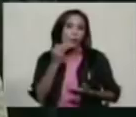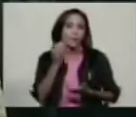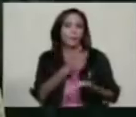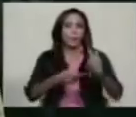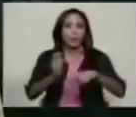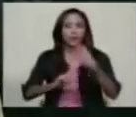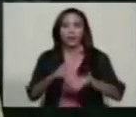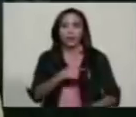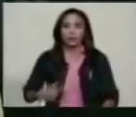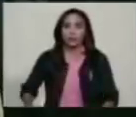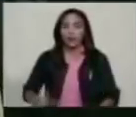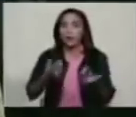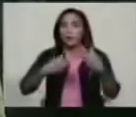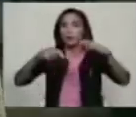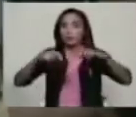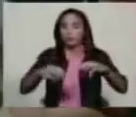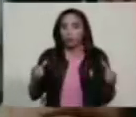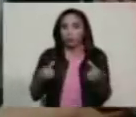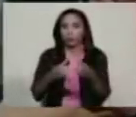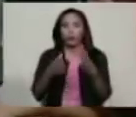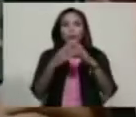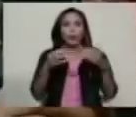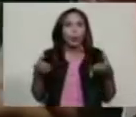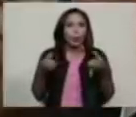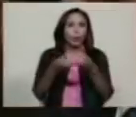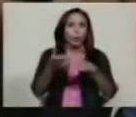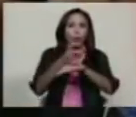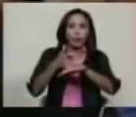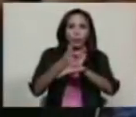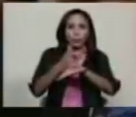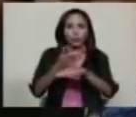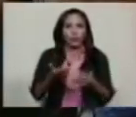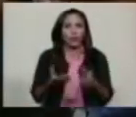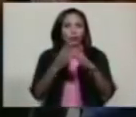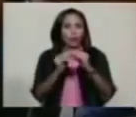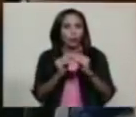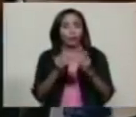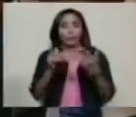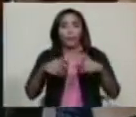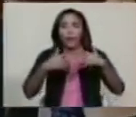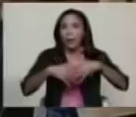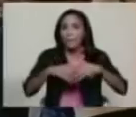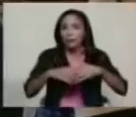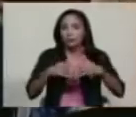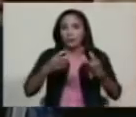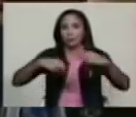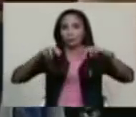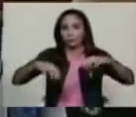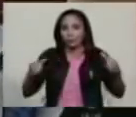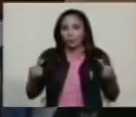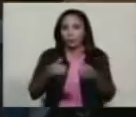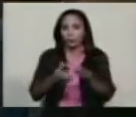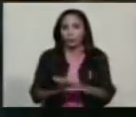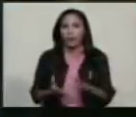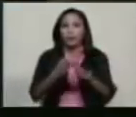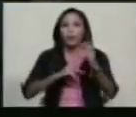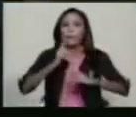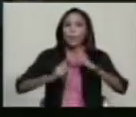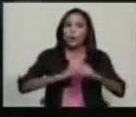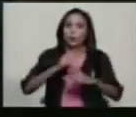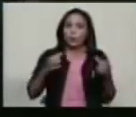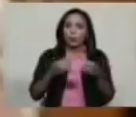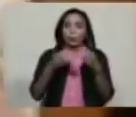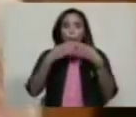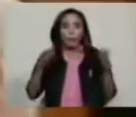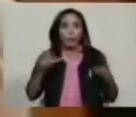encuentro preliminar entre los integrantes del gabinete ejecutivo y empresarios del sector productivo,